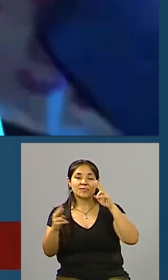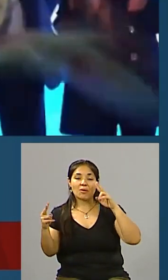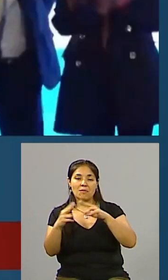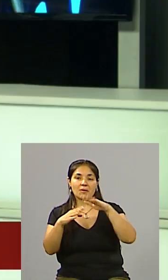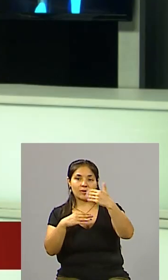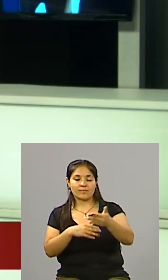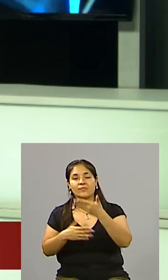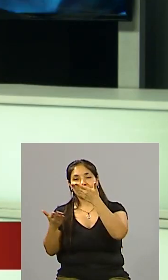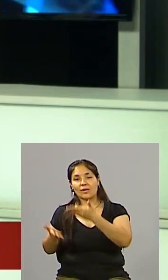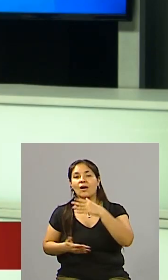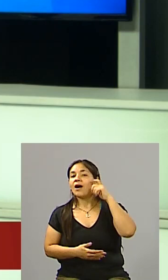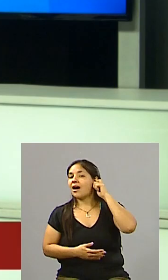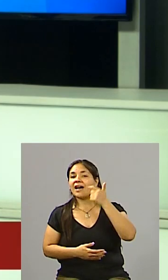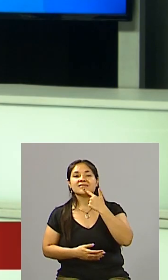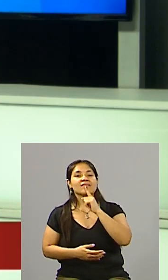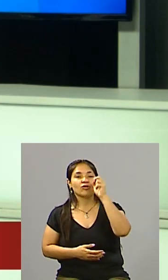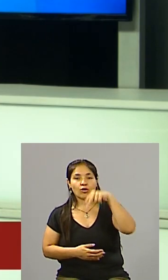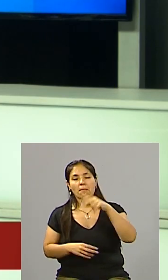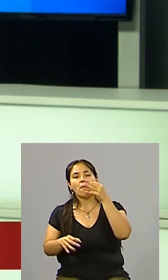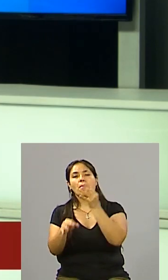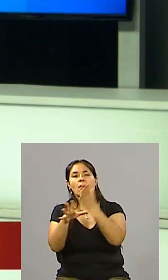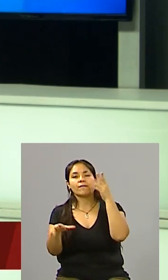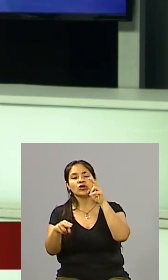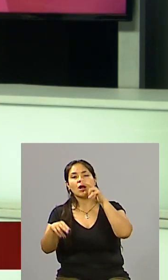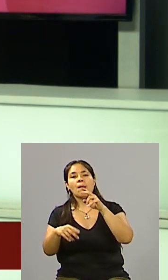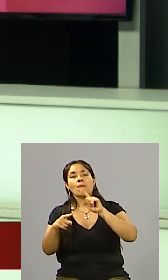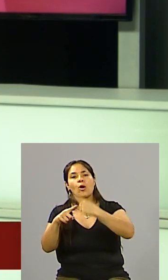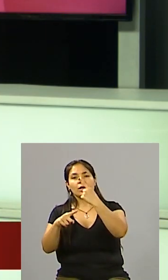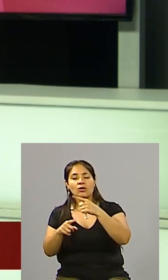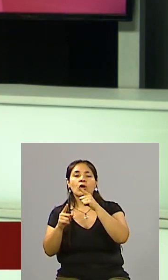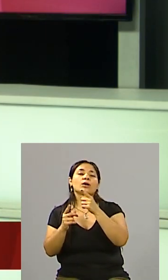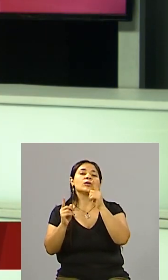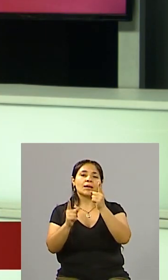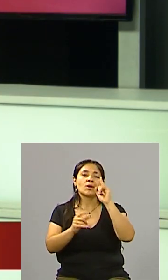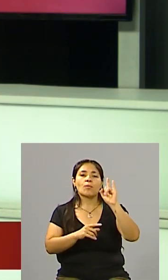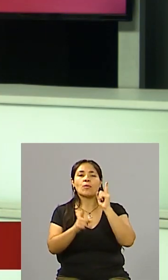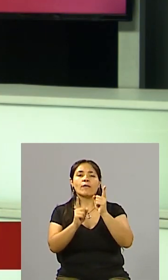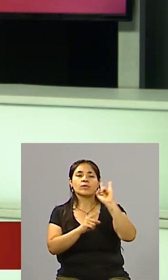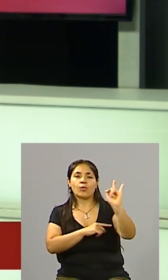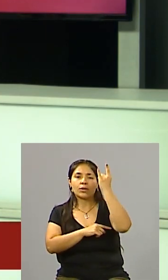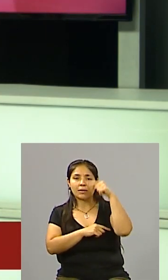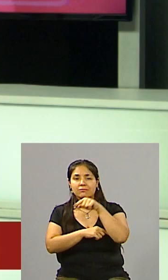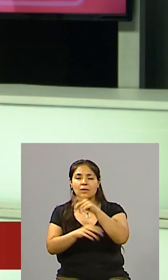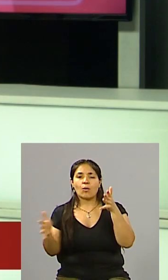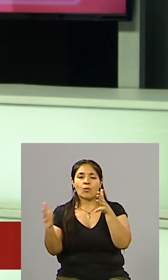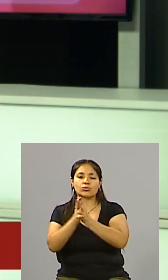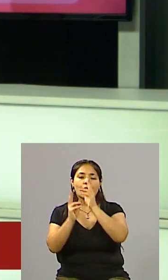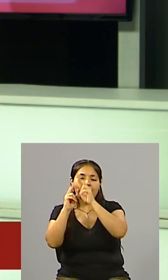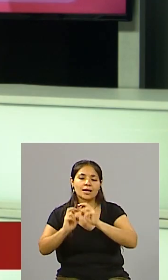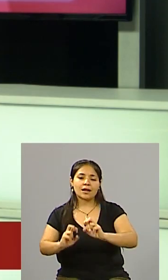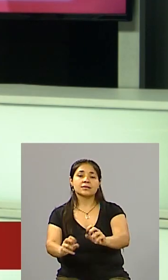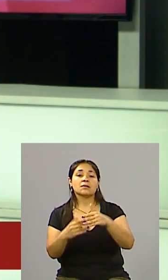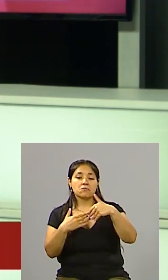Gastón Muti, politólogo, docente universitario, haciendo el análisis de esto que se viene, que es un panorama con nuevo gobierno